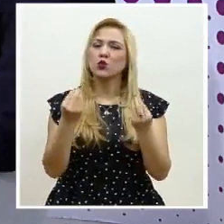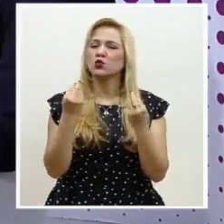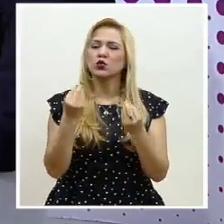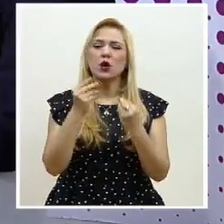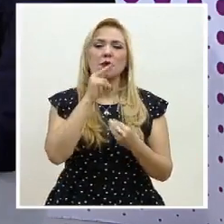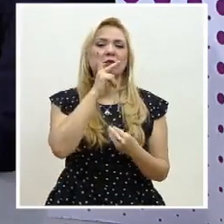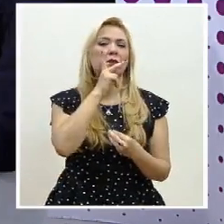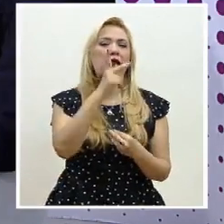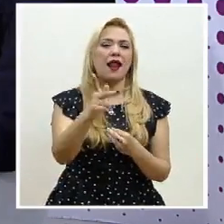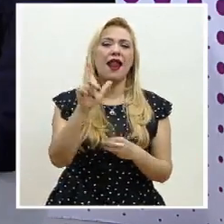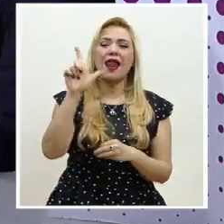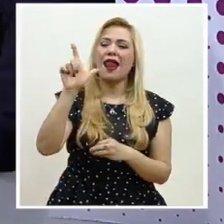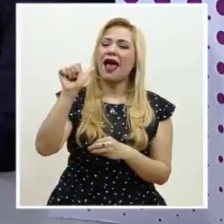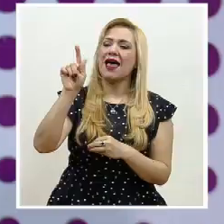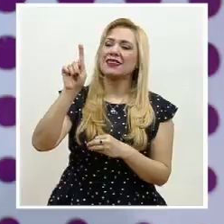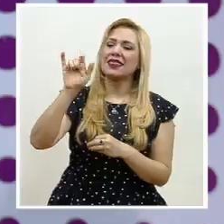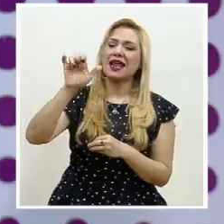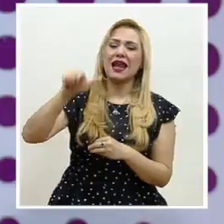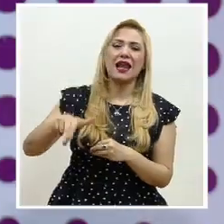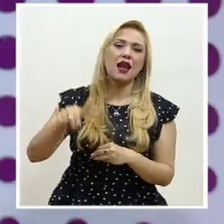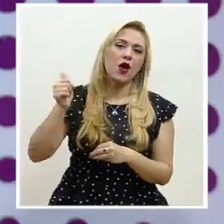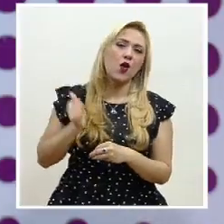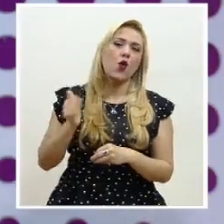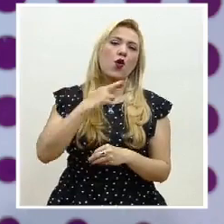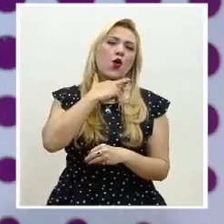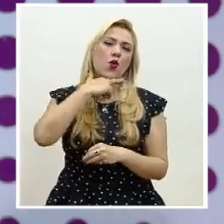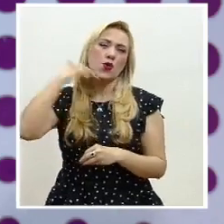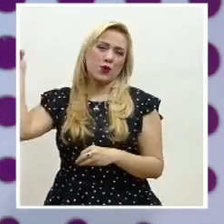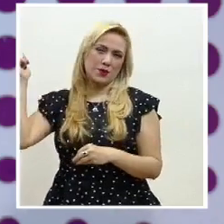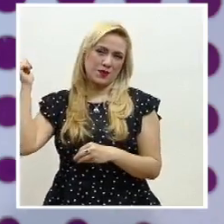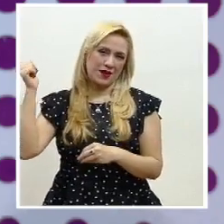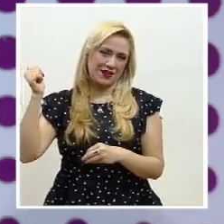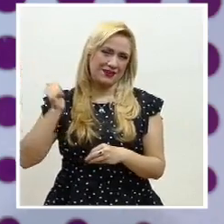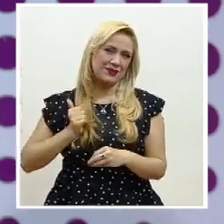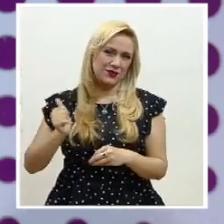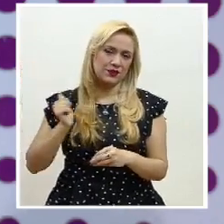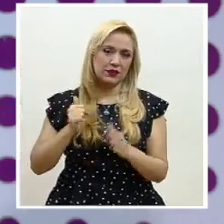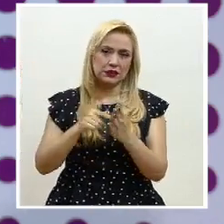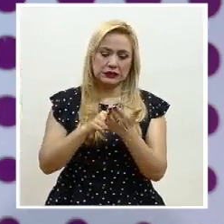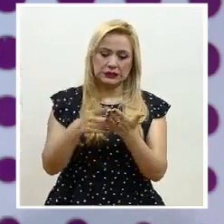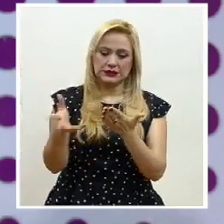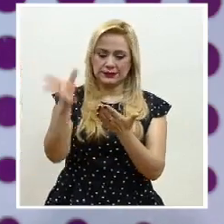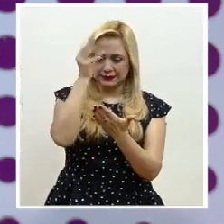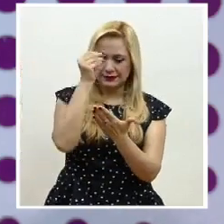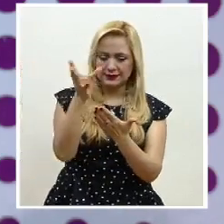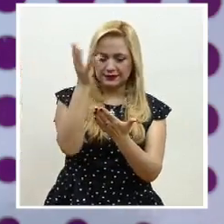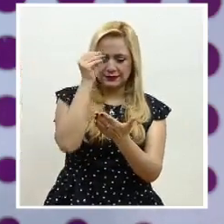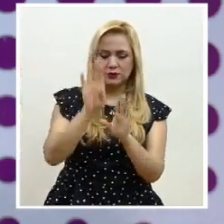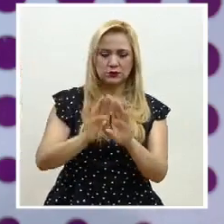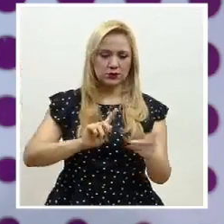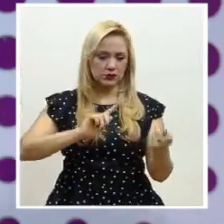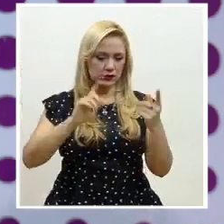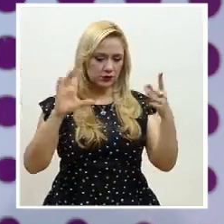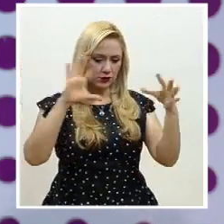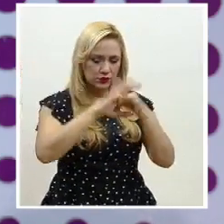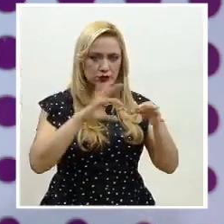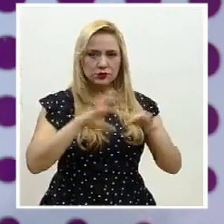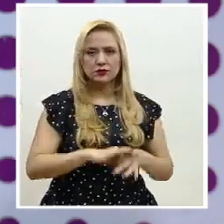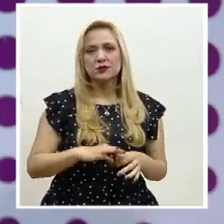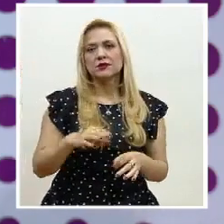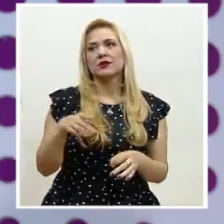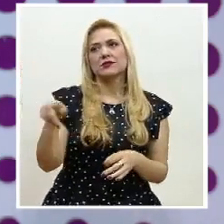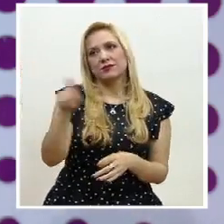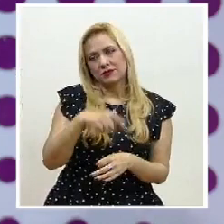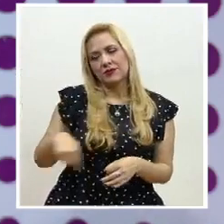y claro que son correctos, el lenguaje rebuscado Claro. para aterrizarlo a que las personas, porque es a quienes dirigimos las